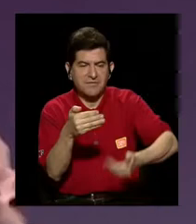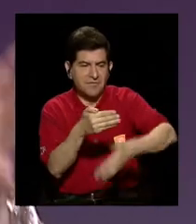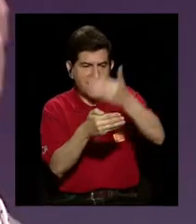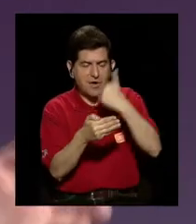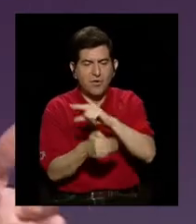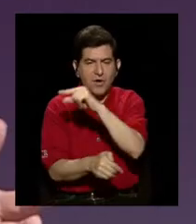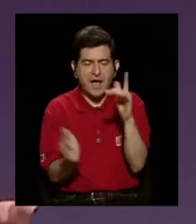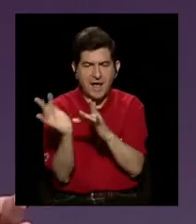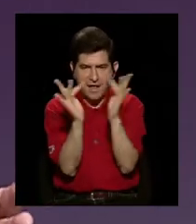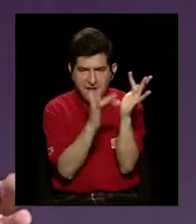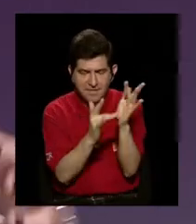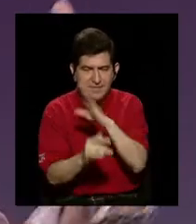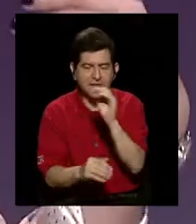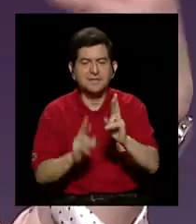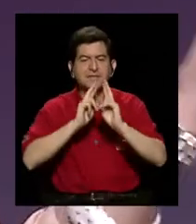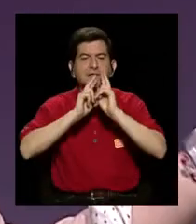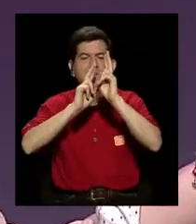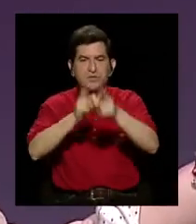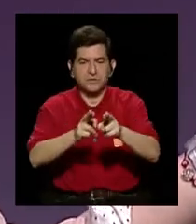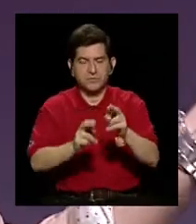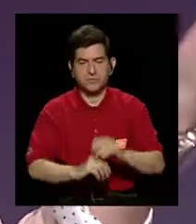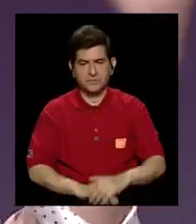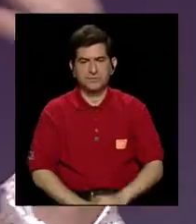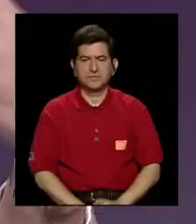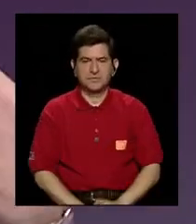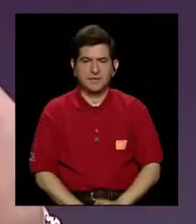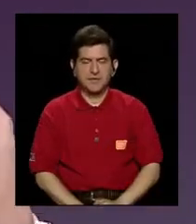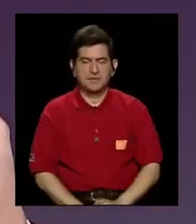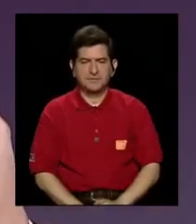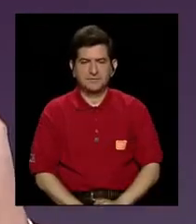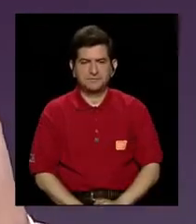trabajo que se hizo antes de Semana Santa y como resultado